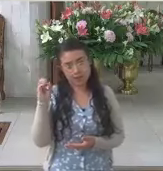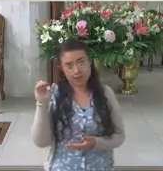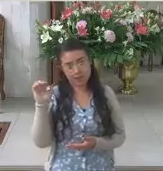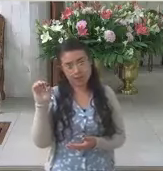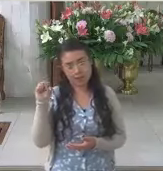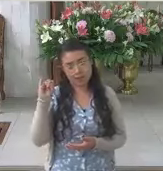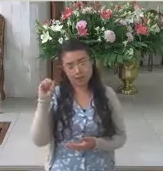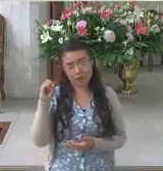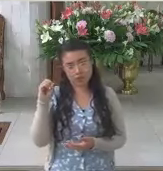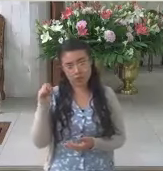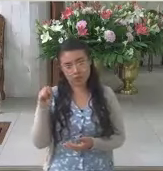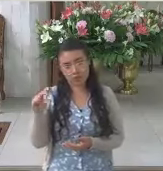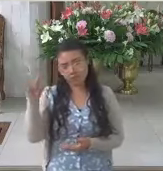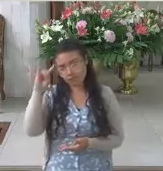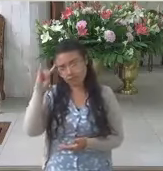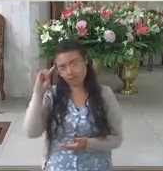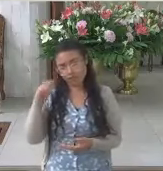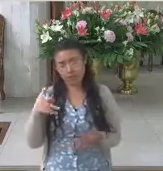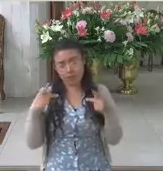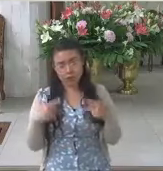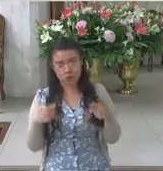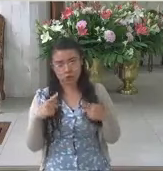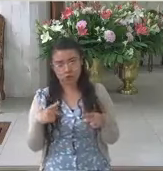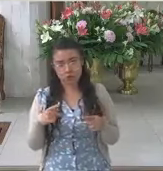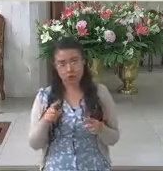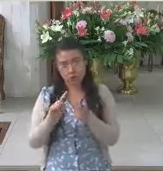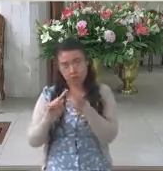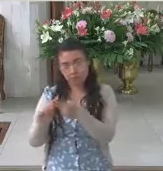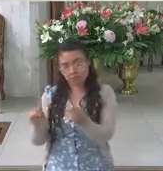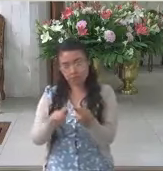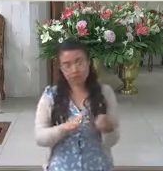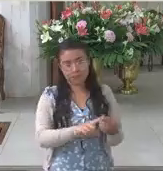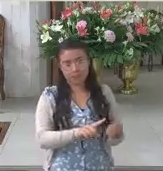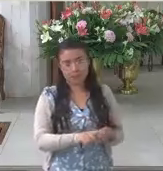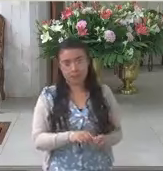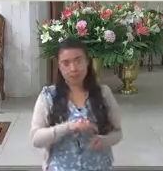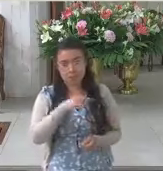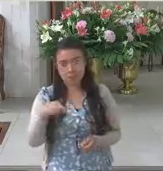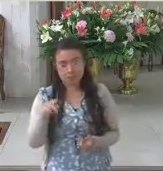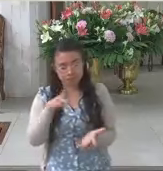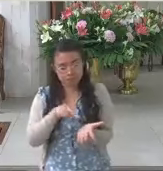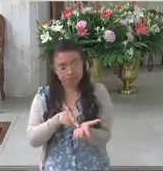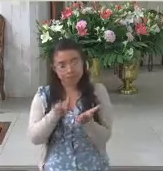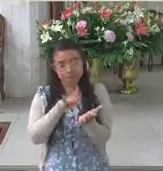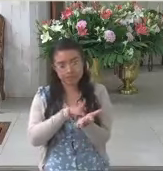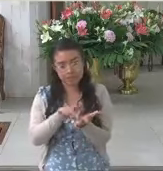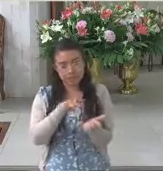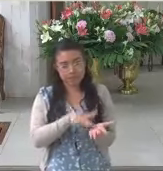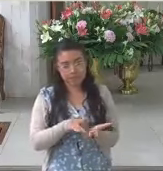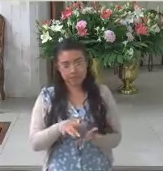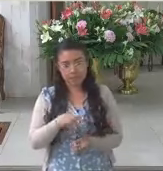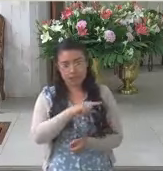regiones celestes miles o millones de esbirros que lo apoyan en su tarea de maldad